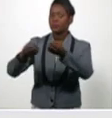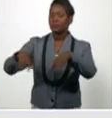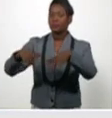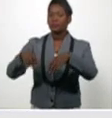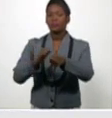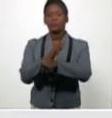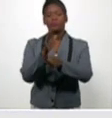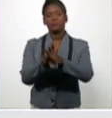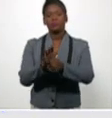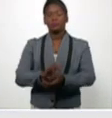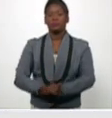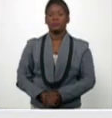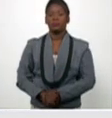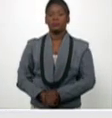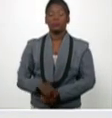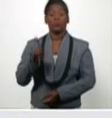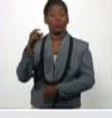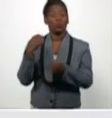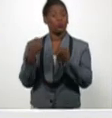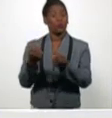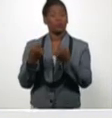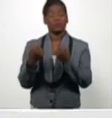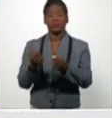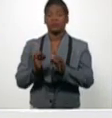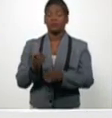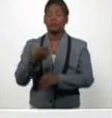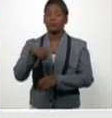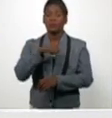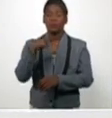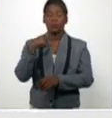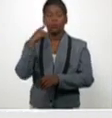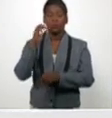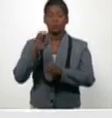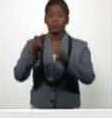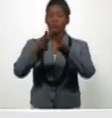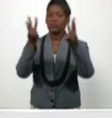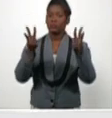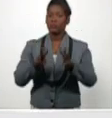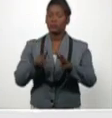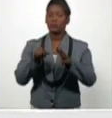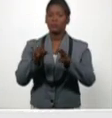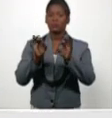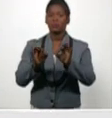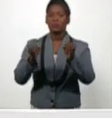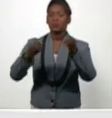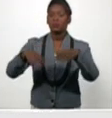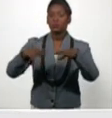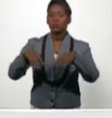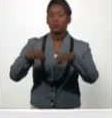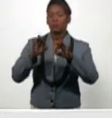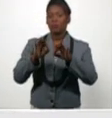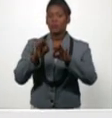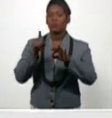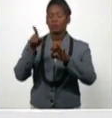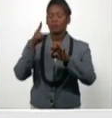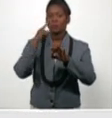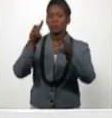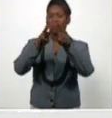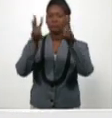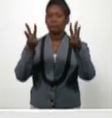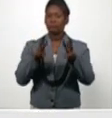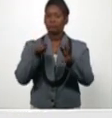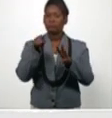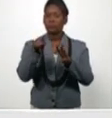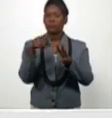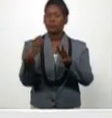leíamos un artículo en relación con la apreciación de la Organización Mundial de la Salud, de la Organización Panamericana de la Salud, de la